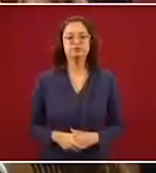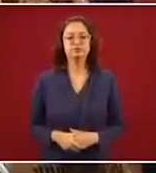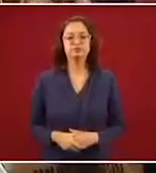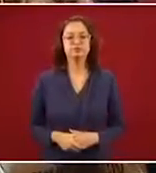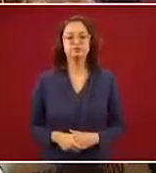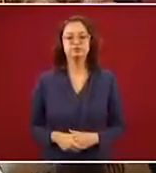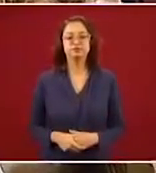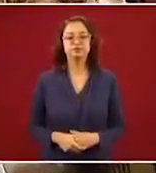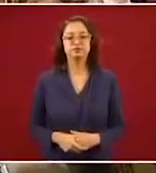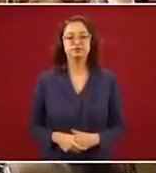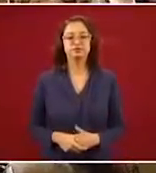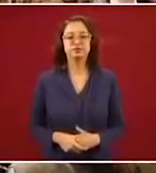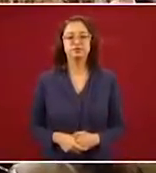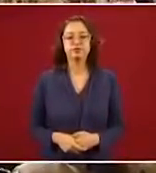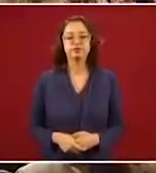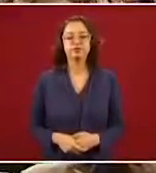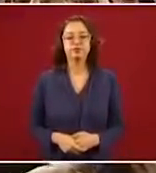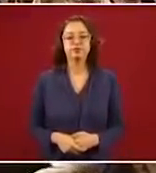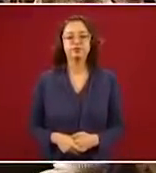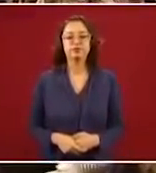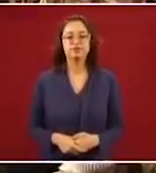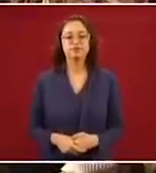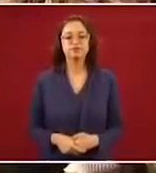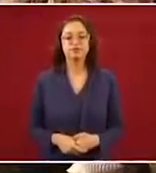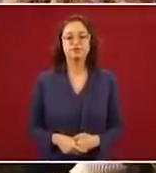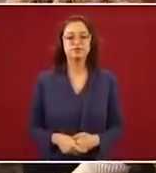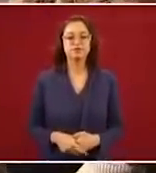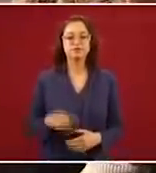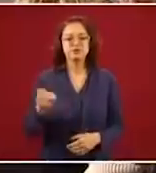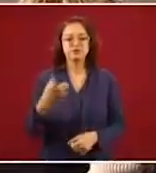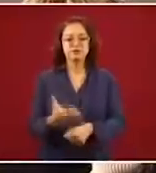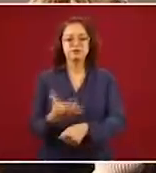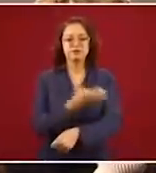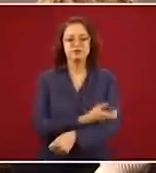La primera ronda, la compañera, y luego tú.